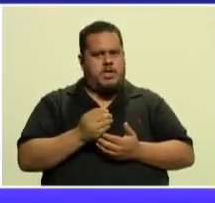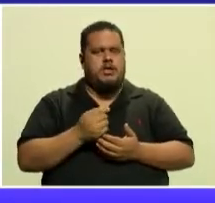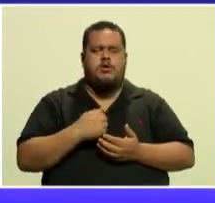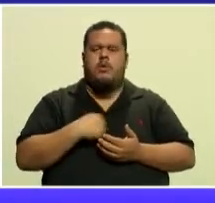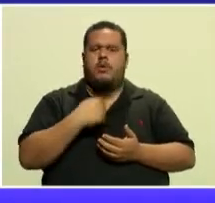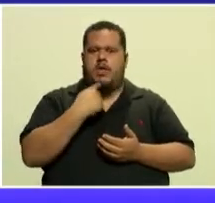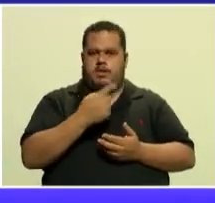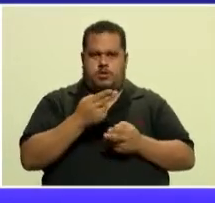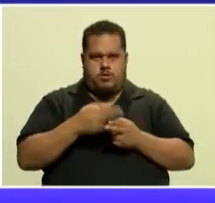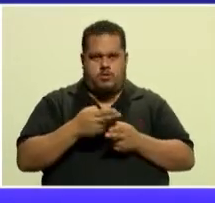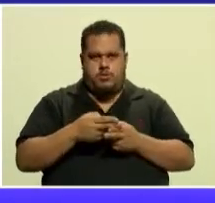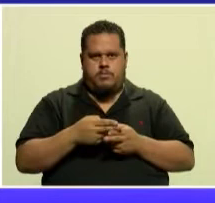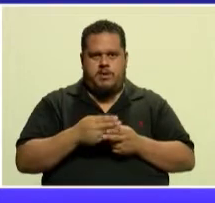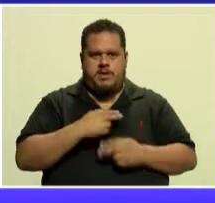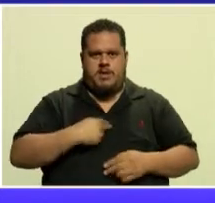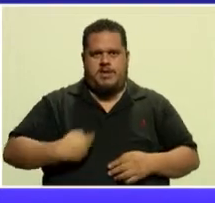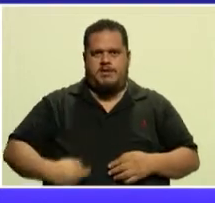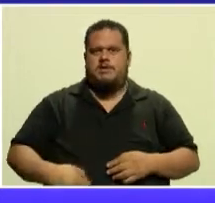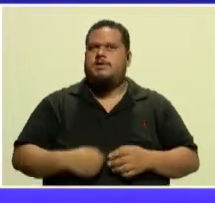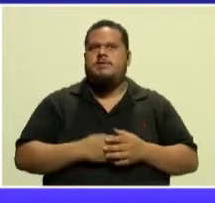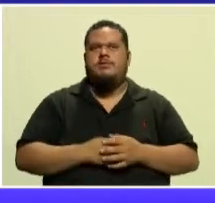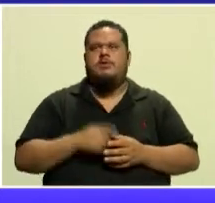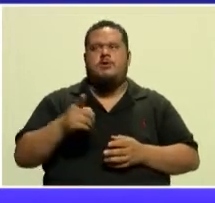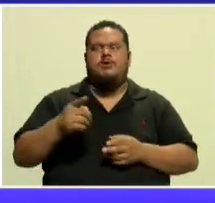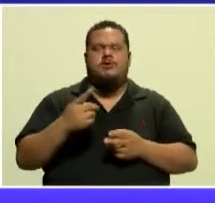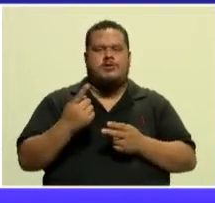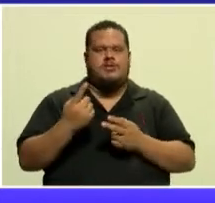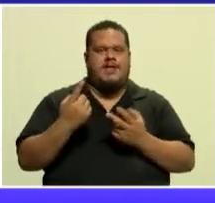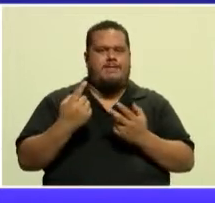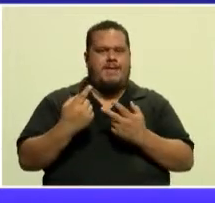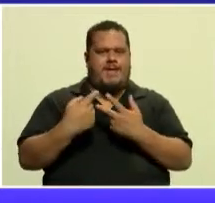libertad de decir los nombres en chino. Ajá. Ahí vos me corregís.